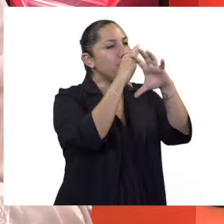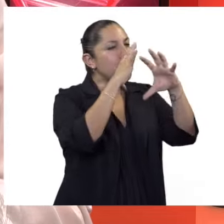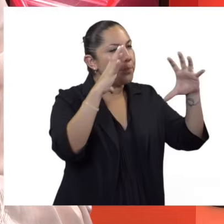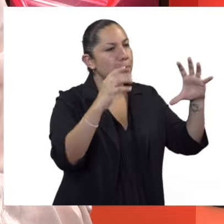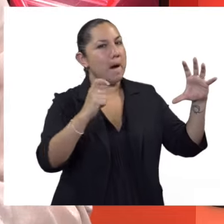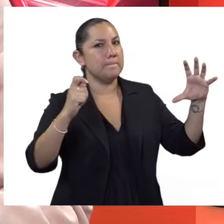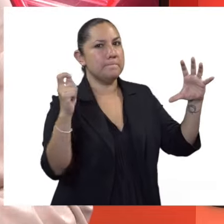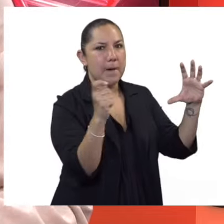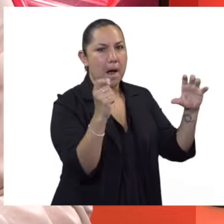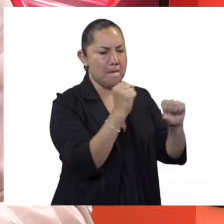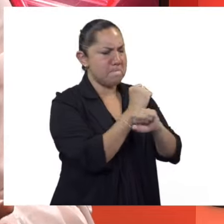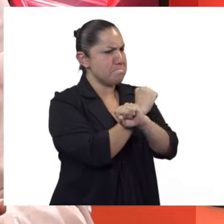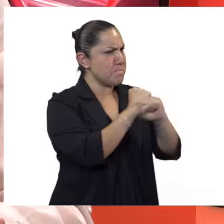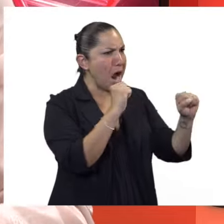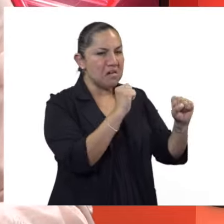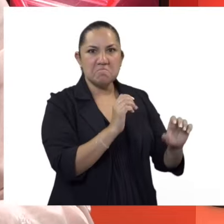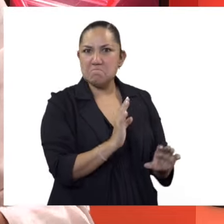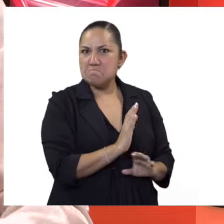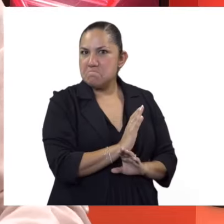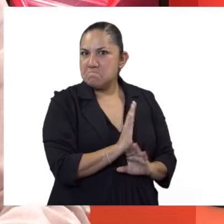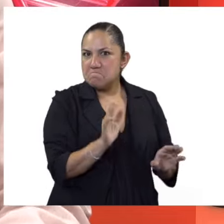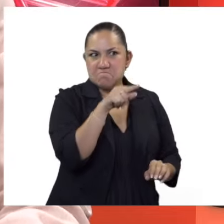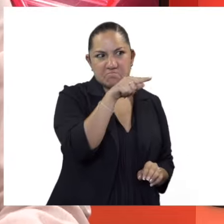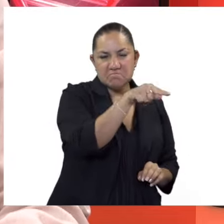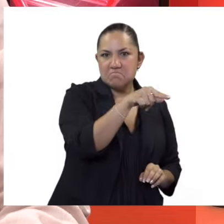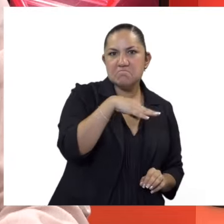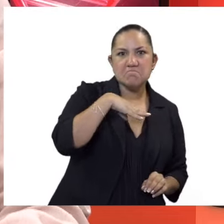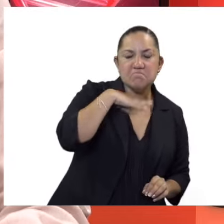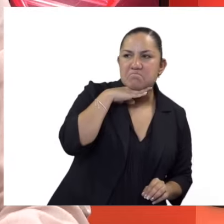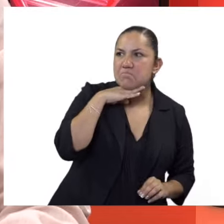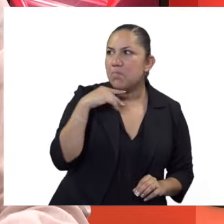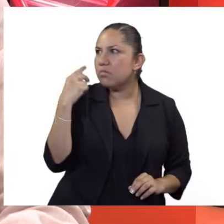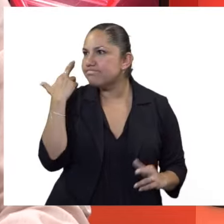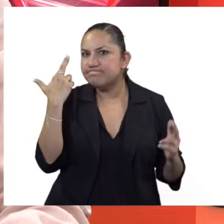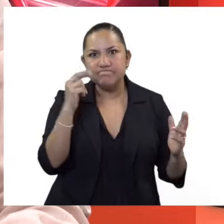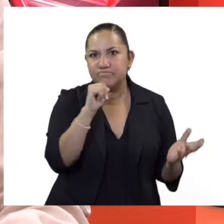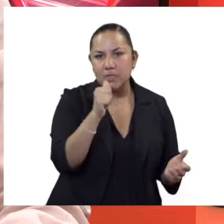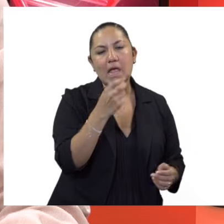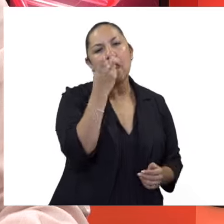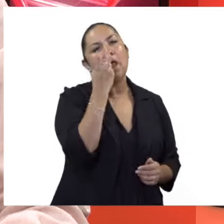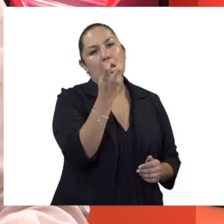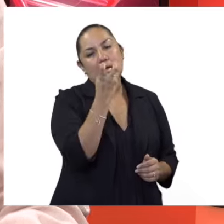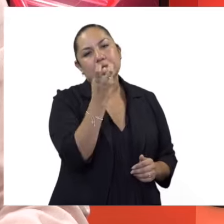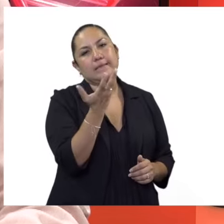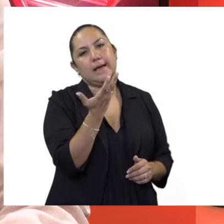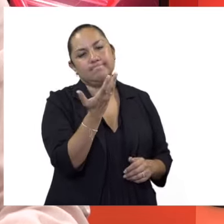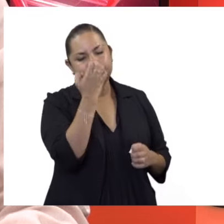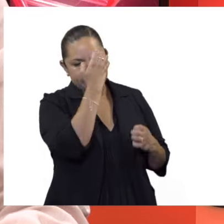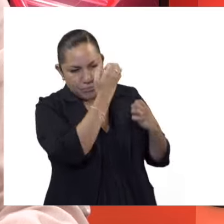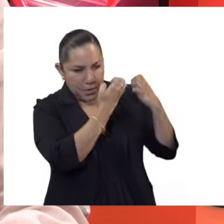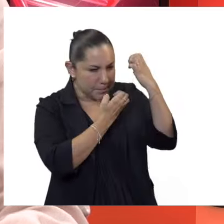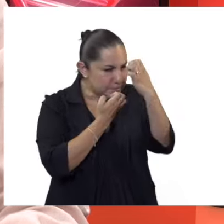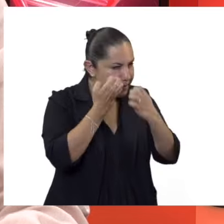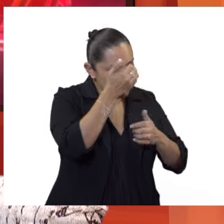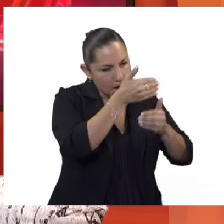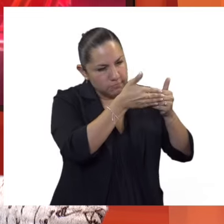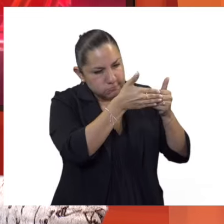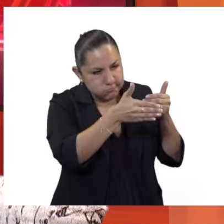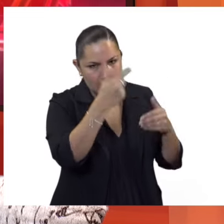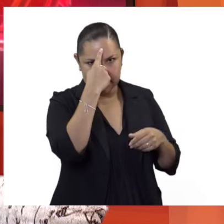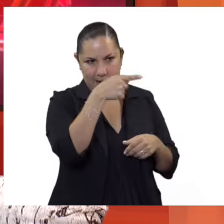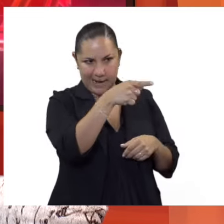le tronamos otra vez el globo y nada y ahí es donde empieza todo este camino de una detección de